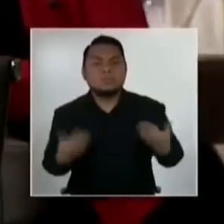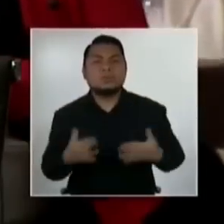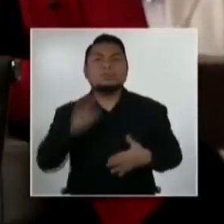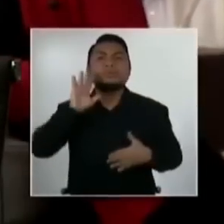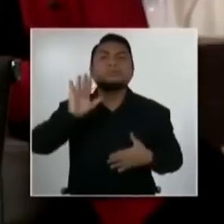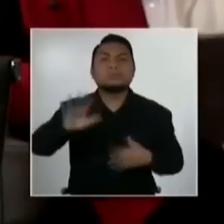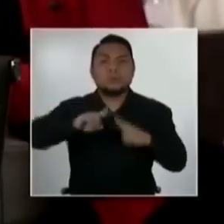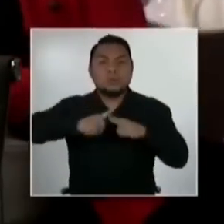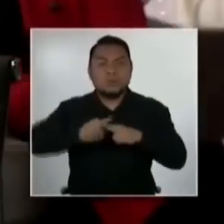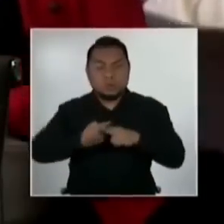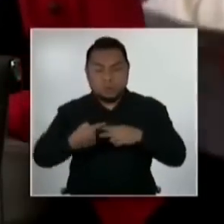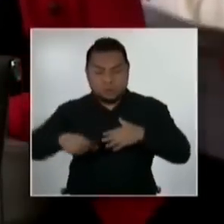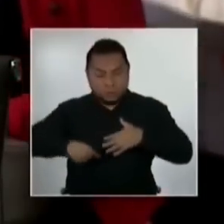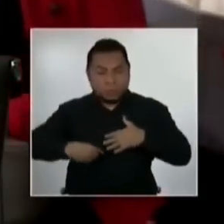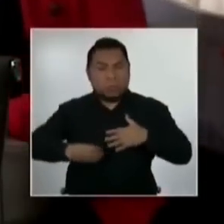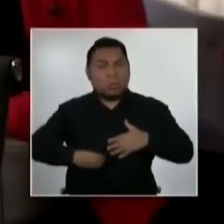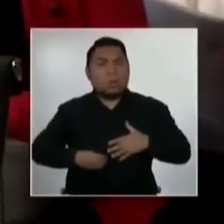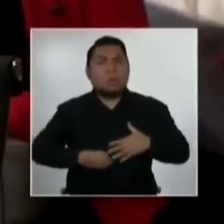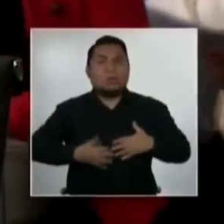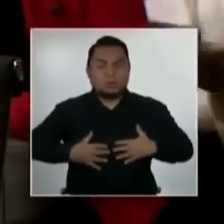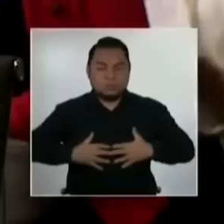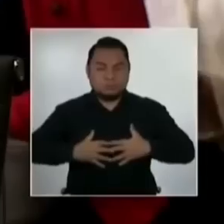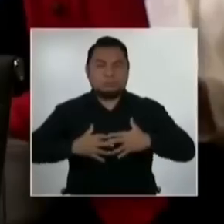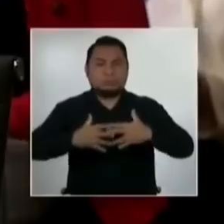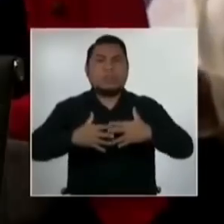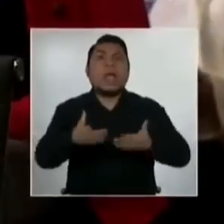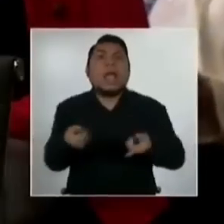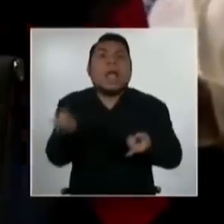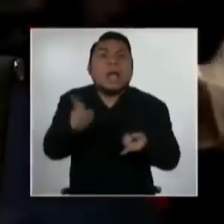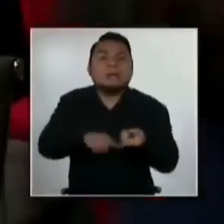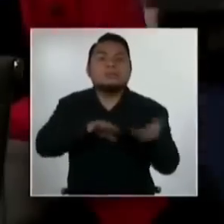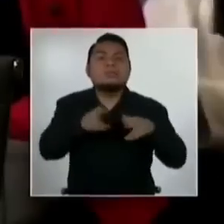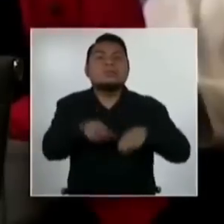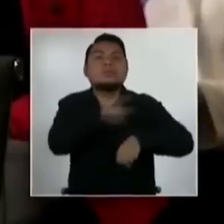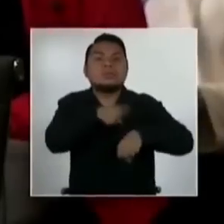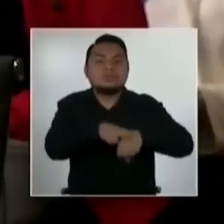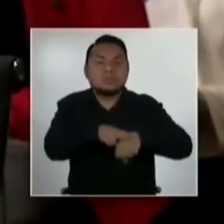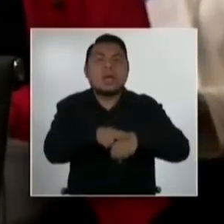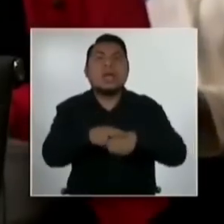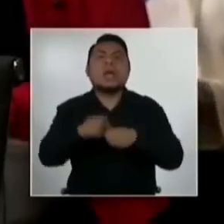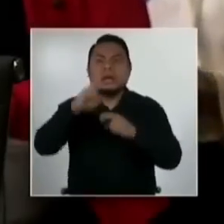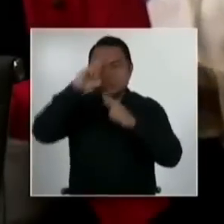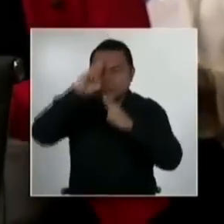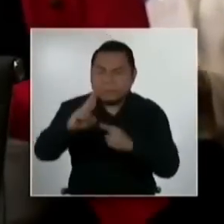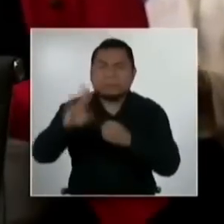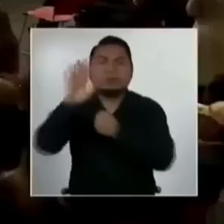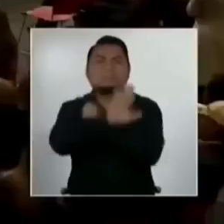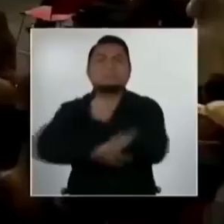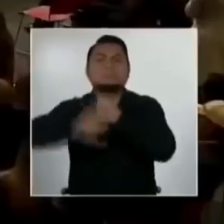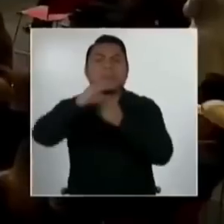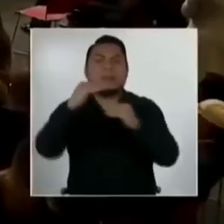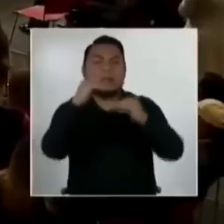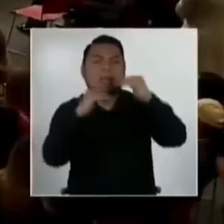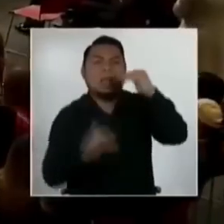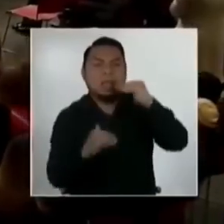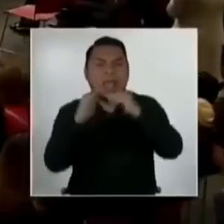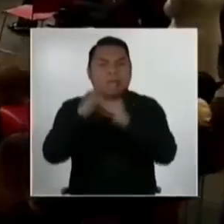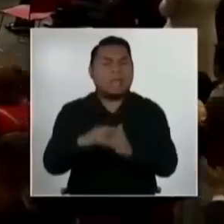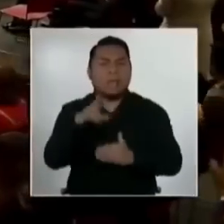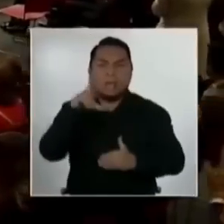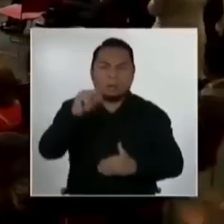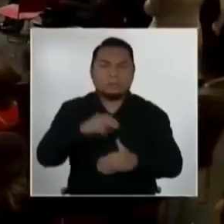su fecundación hasta su muerte natural, su respeto y protección frente a la desigualdad y